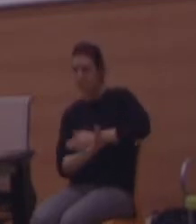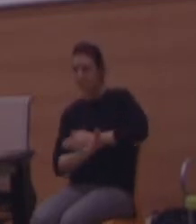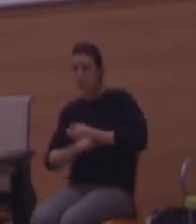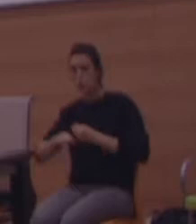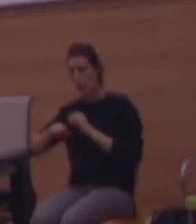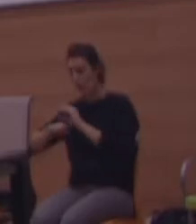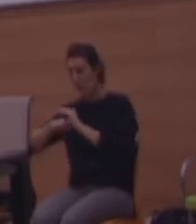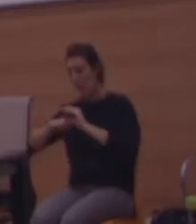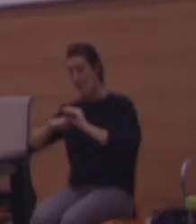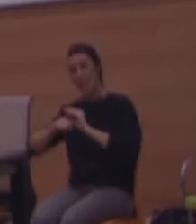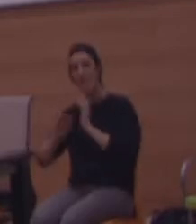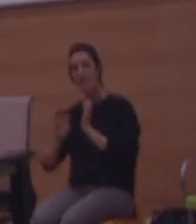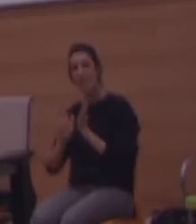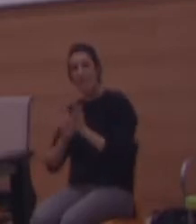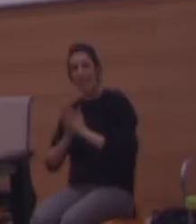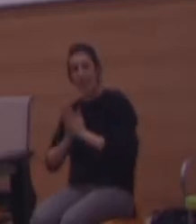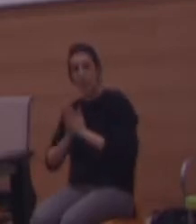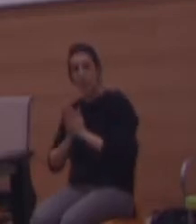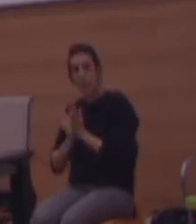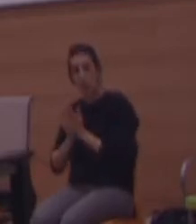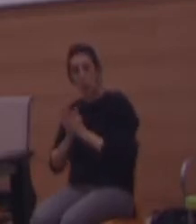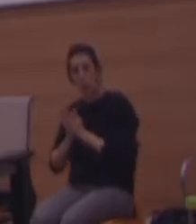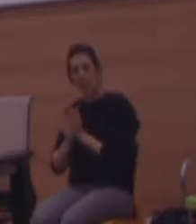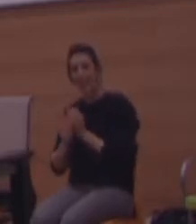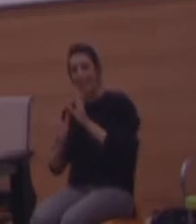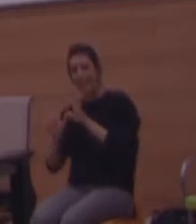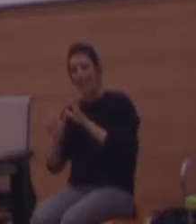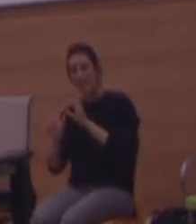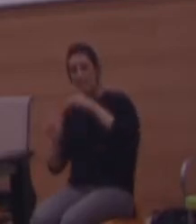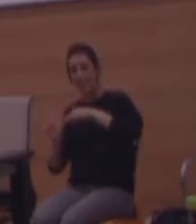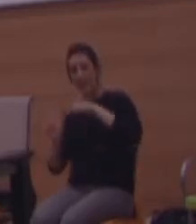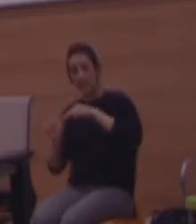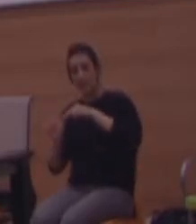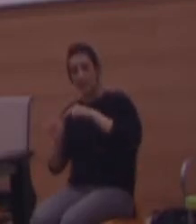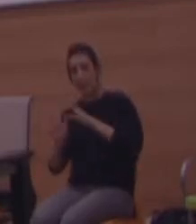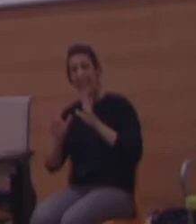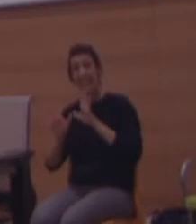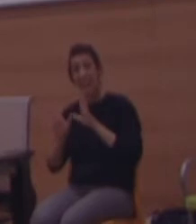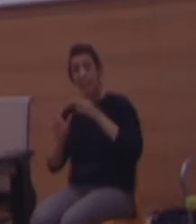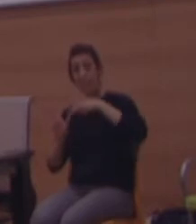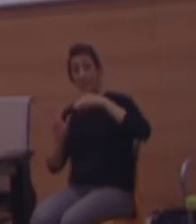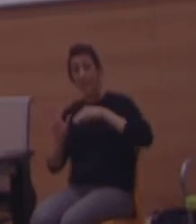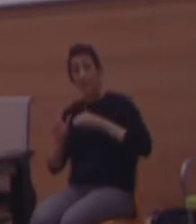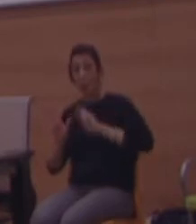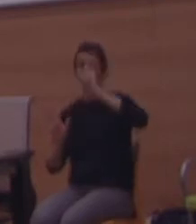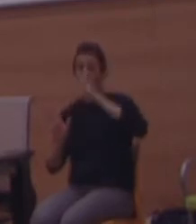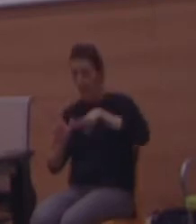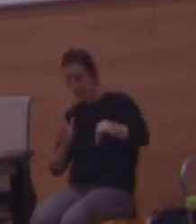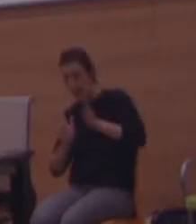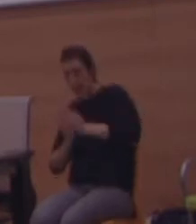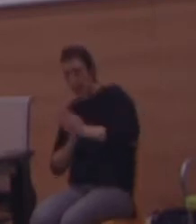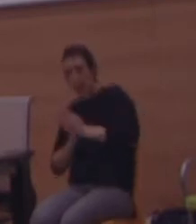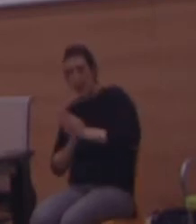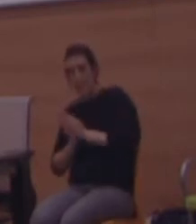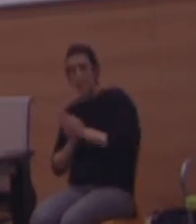de 10 milímetros que superposicionado uno encima del otro alcanzaríamos esos grosores. También